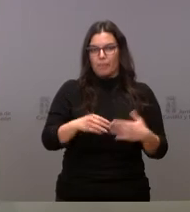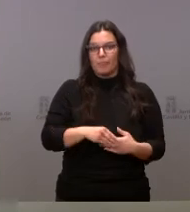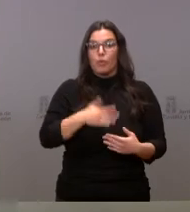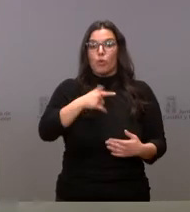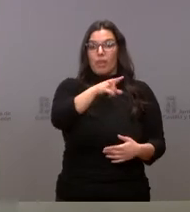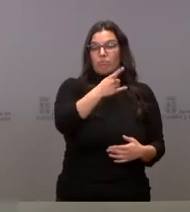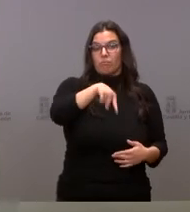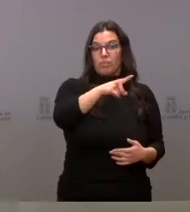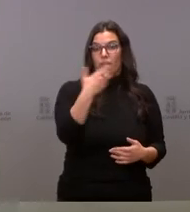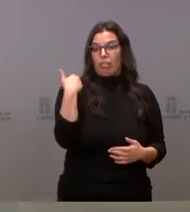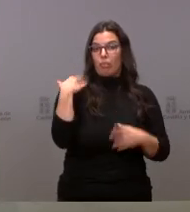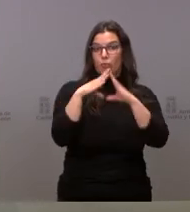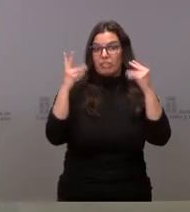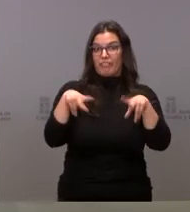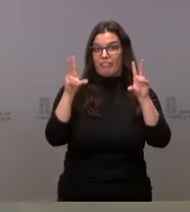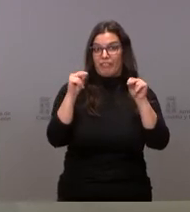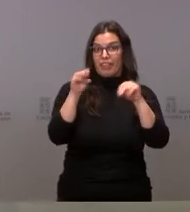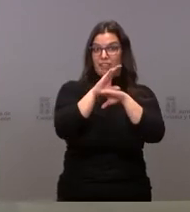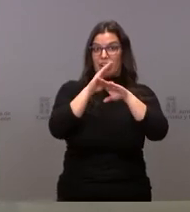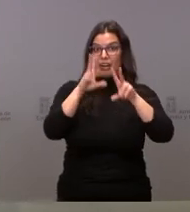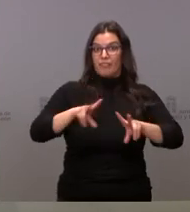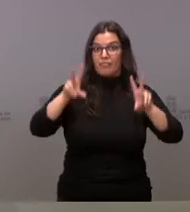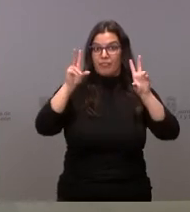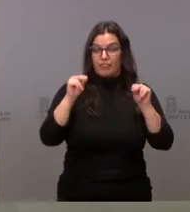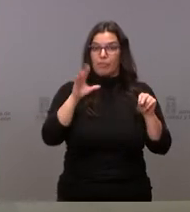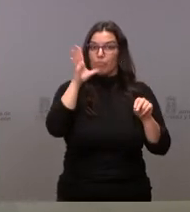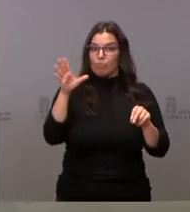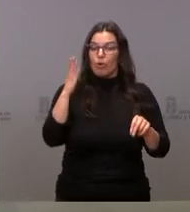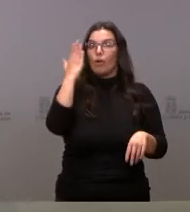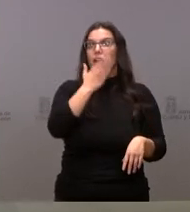finalizado sus estudios universitarios hay una escuela universitaria